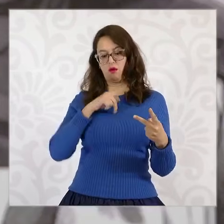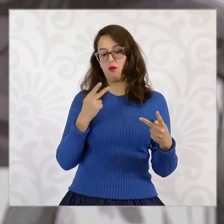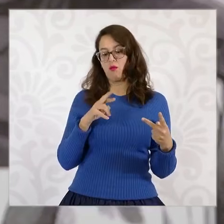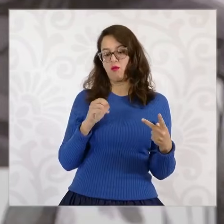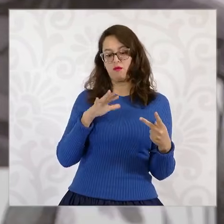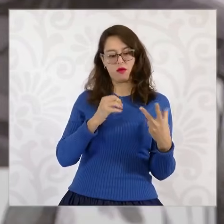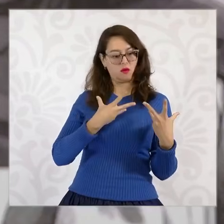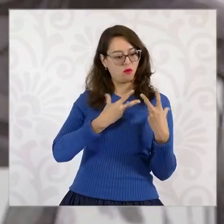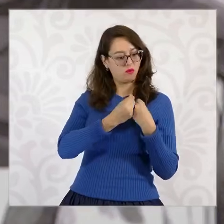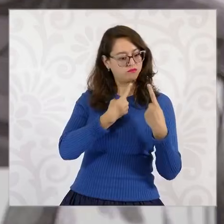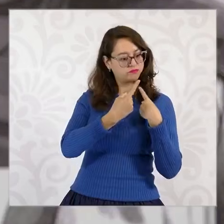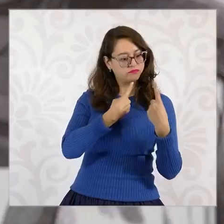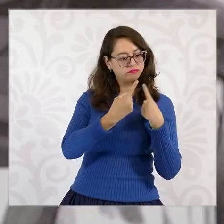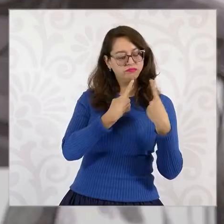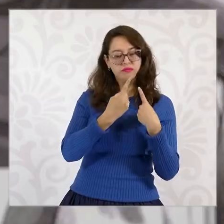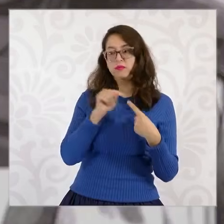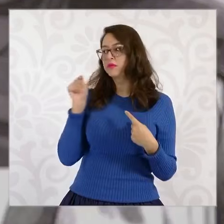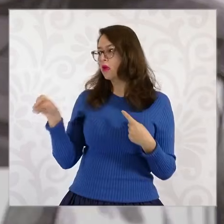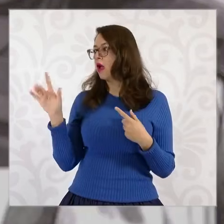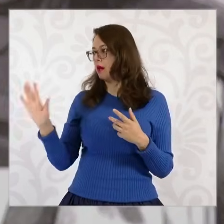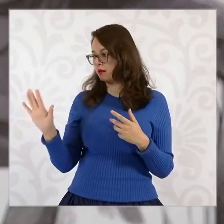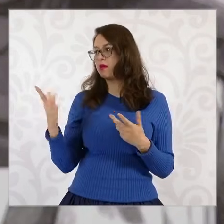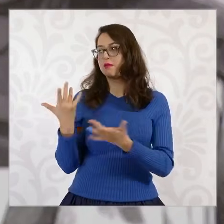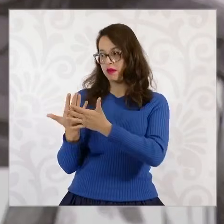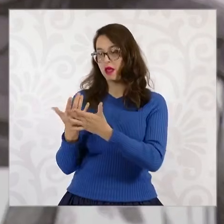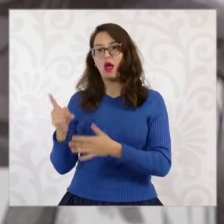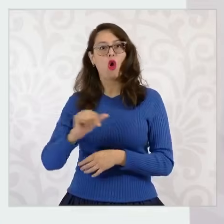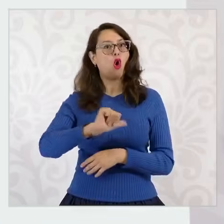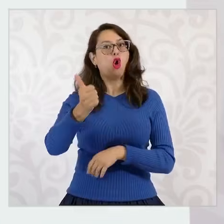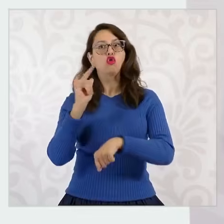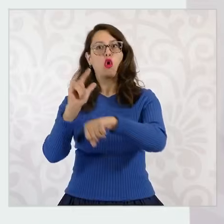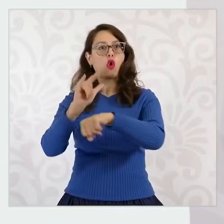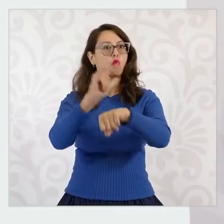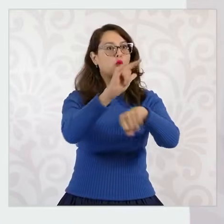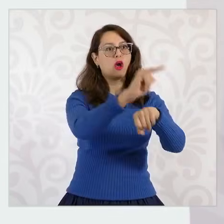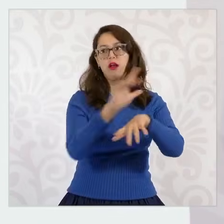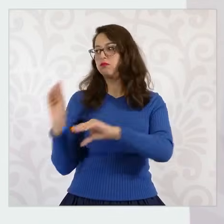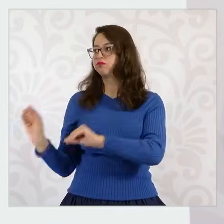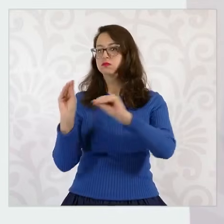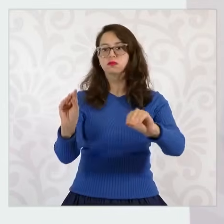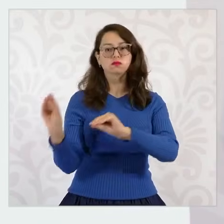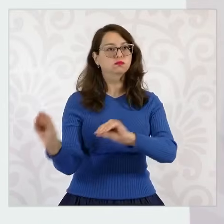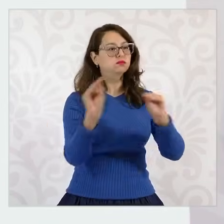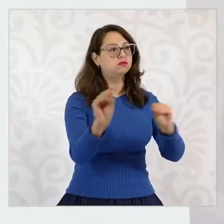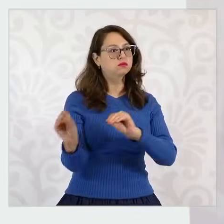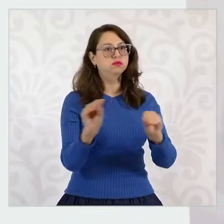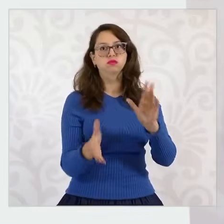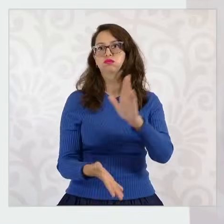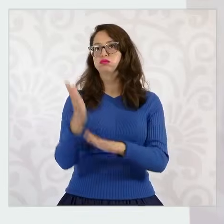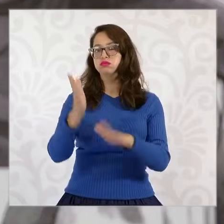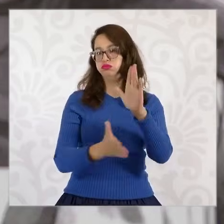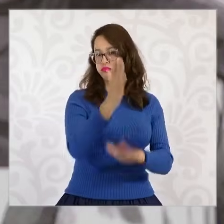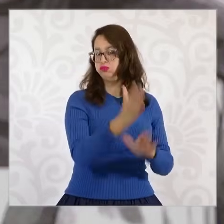las personas que quedaron varadas en los vuelos que ya estaban programados. Y lo que se está haciendo